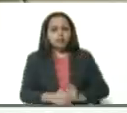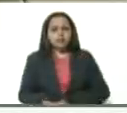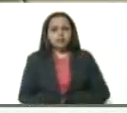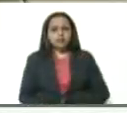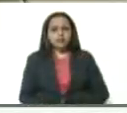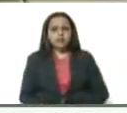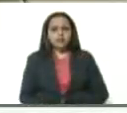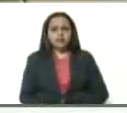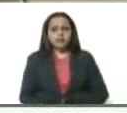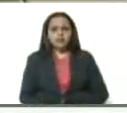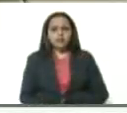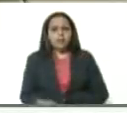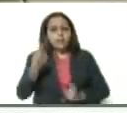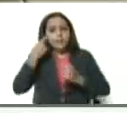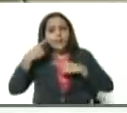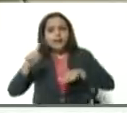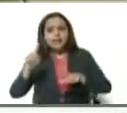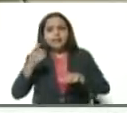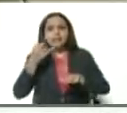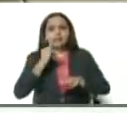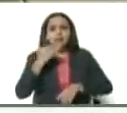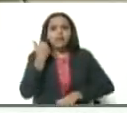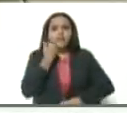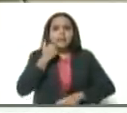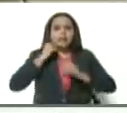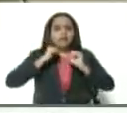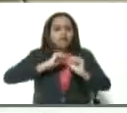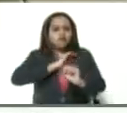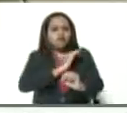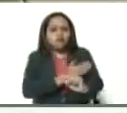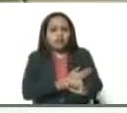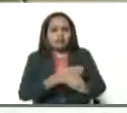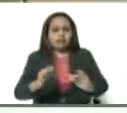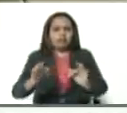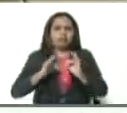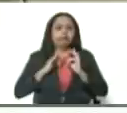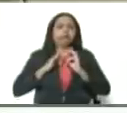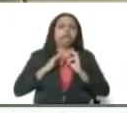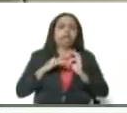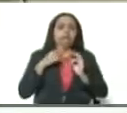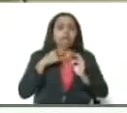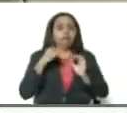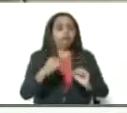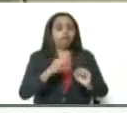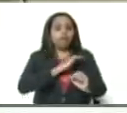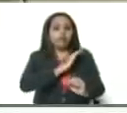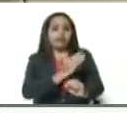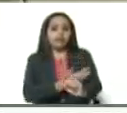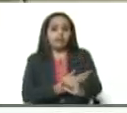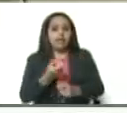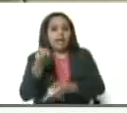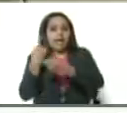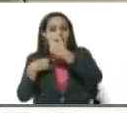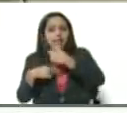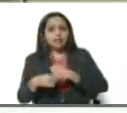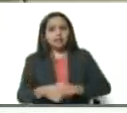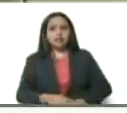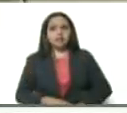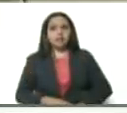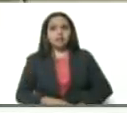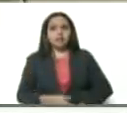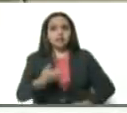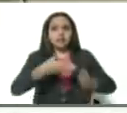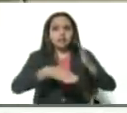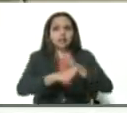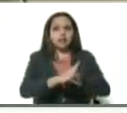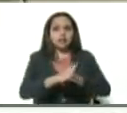Parece que lo golpeó duro, duro, duro. Y ayer cuando iba saliendo del acto